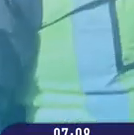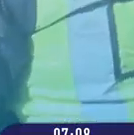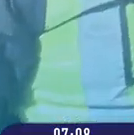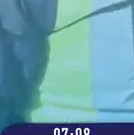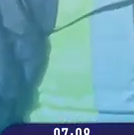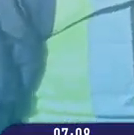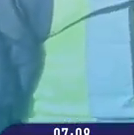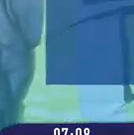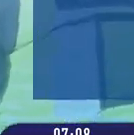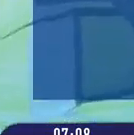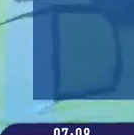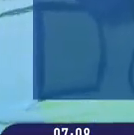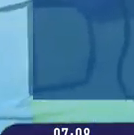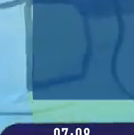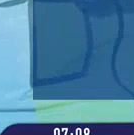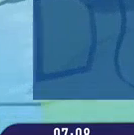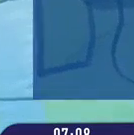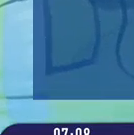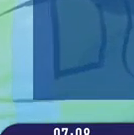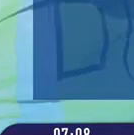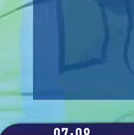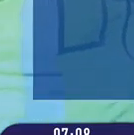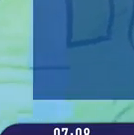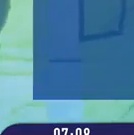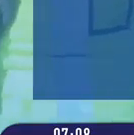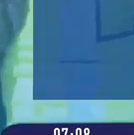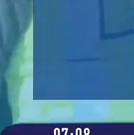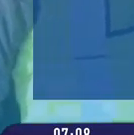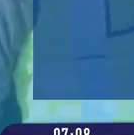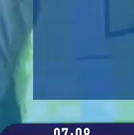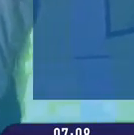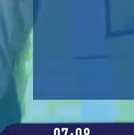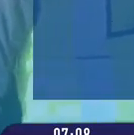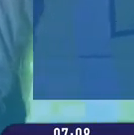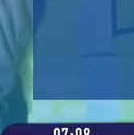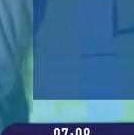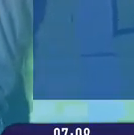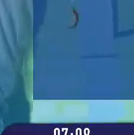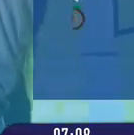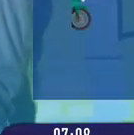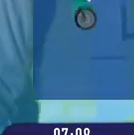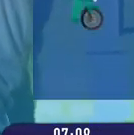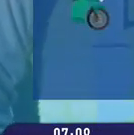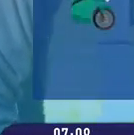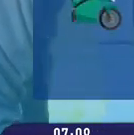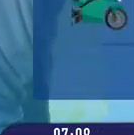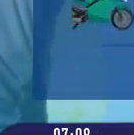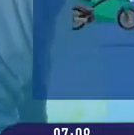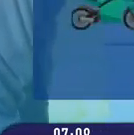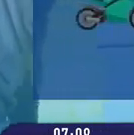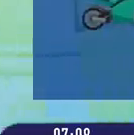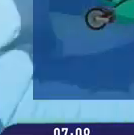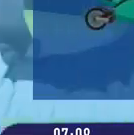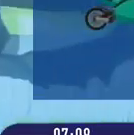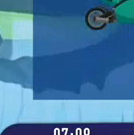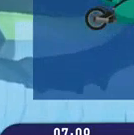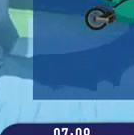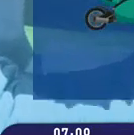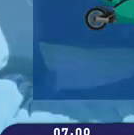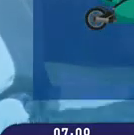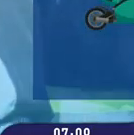Recordamos que el día de hoy rige la medida de restricción vehicular para los vehículos y motos cuyas placas terminan en 5 y